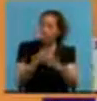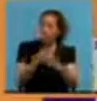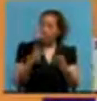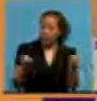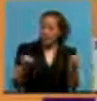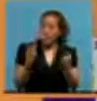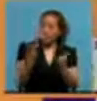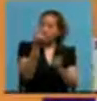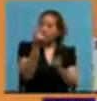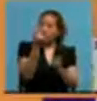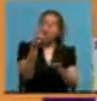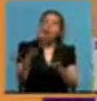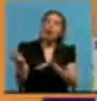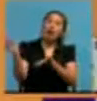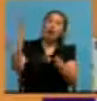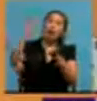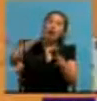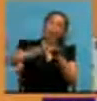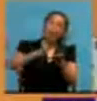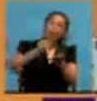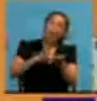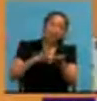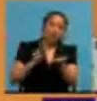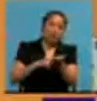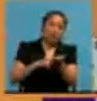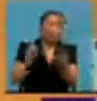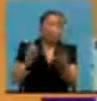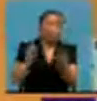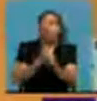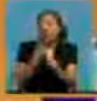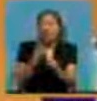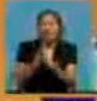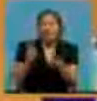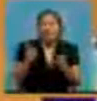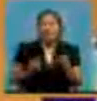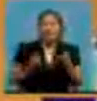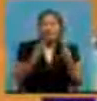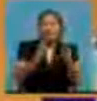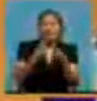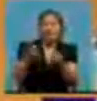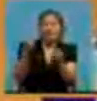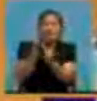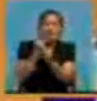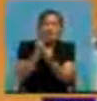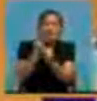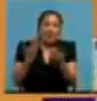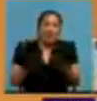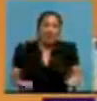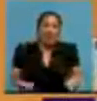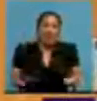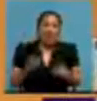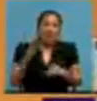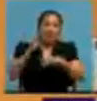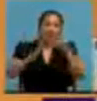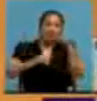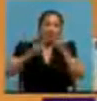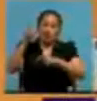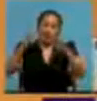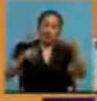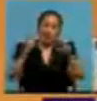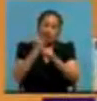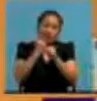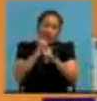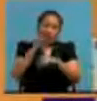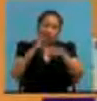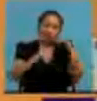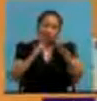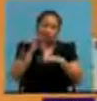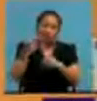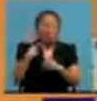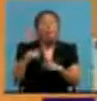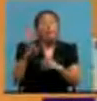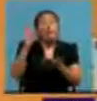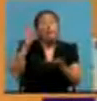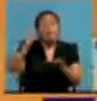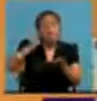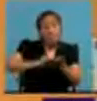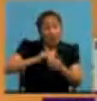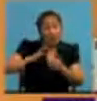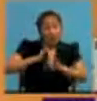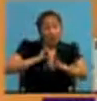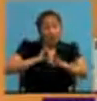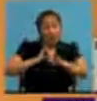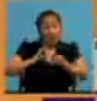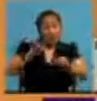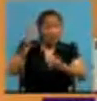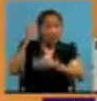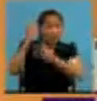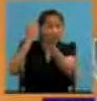ese gasto y por supuesto no le pueden dar trabajo a este en este caso a los obreros de la construcción vamos a seguir analizando